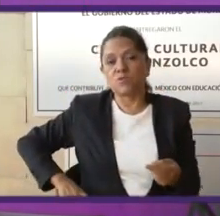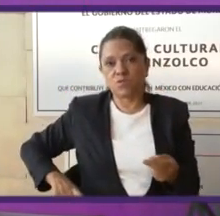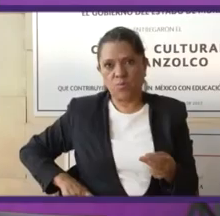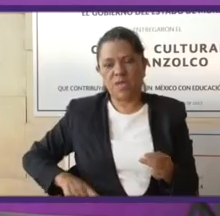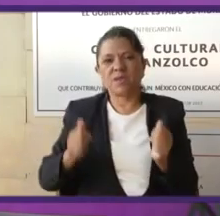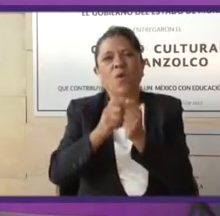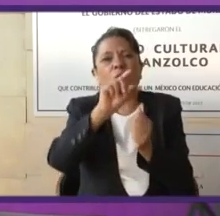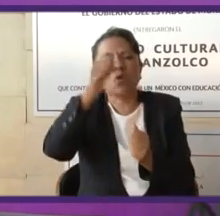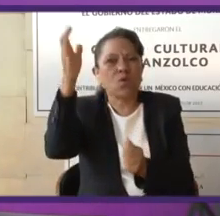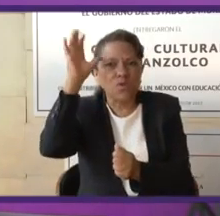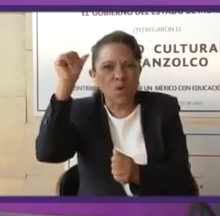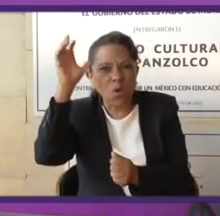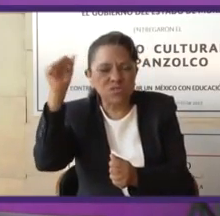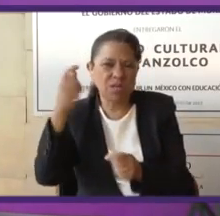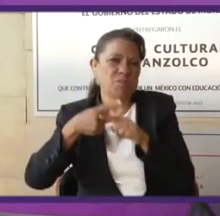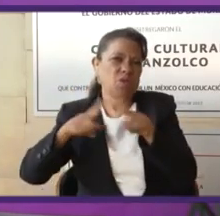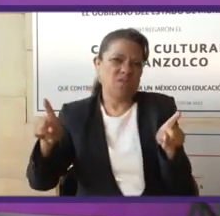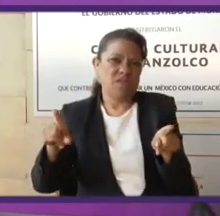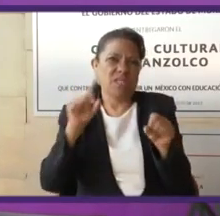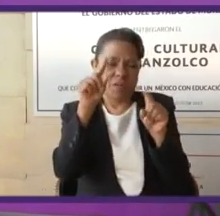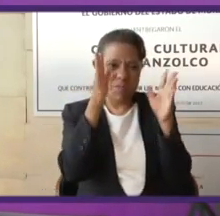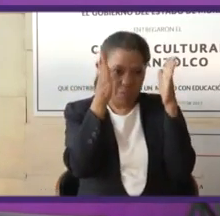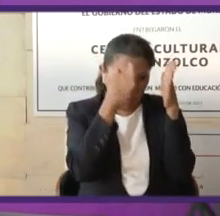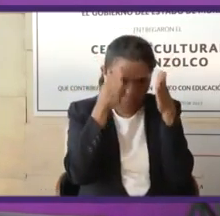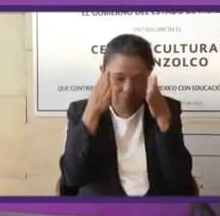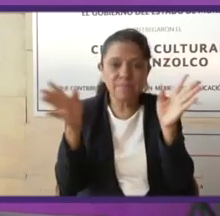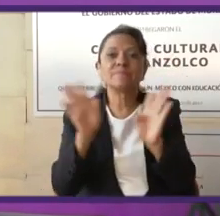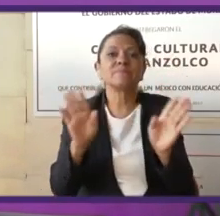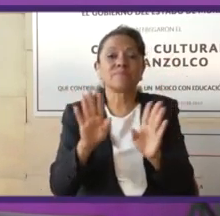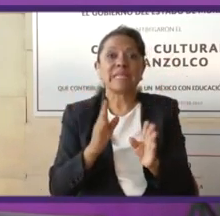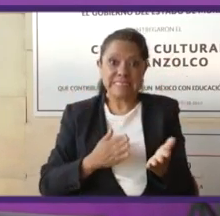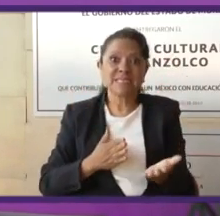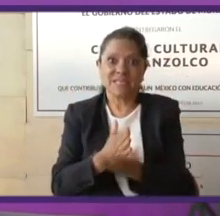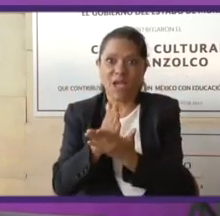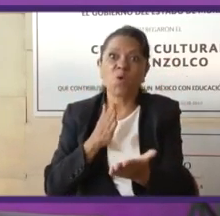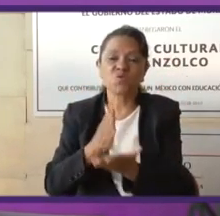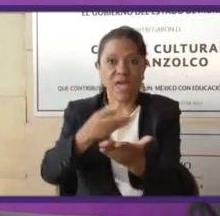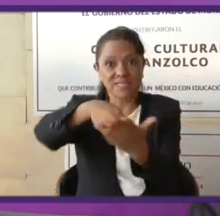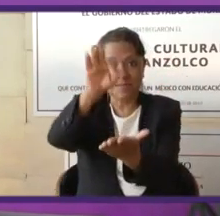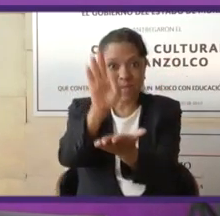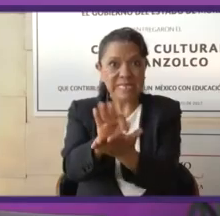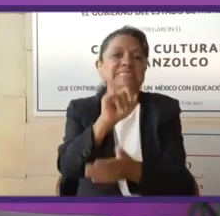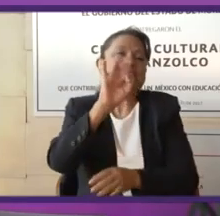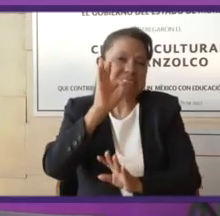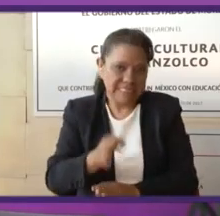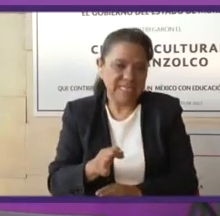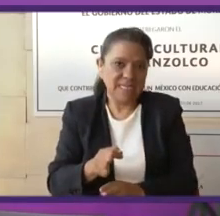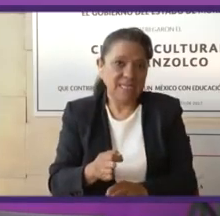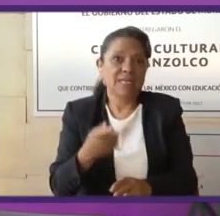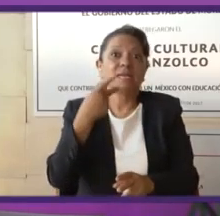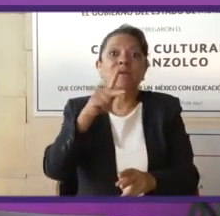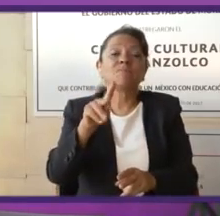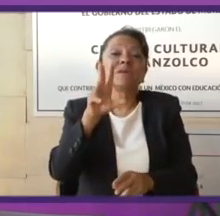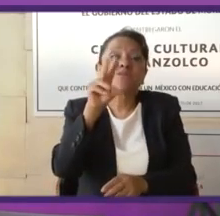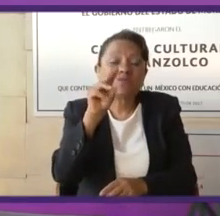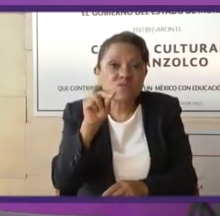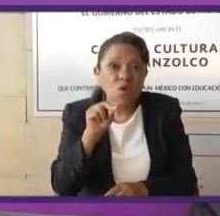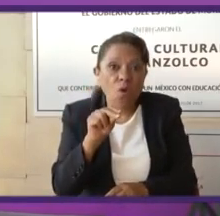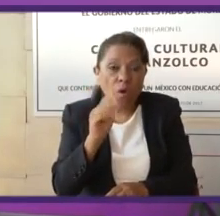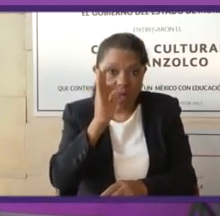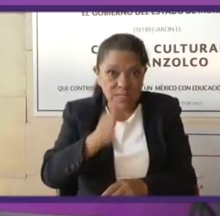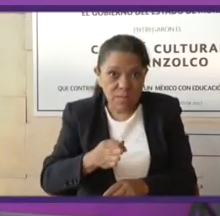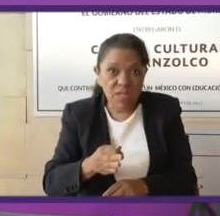otra concepción, que es audaz, sí, sí es audaz. Si no, tengamos la seguridad que